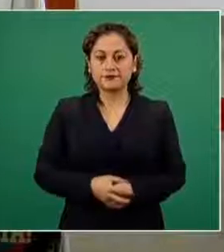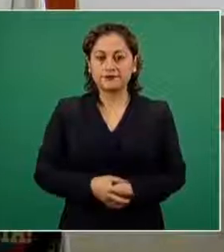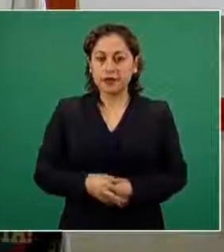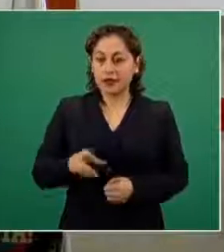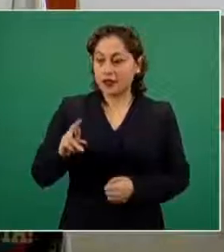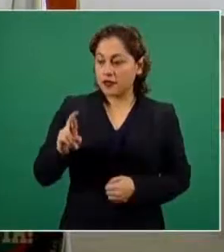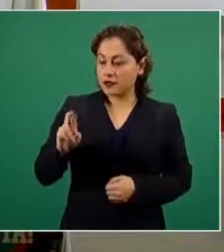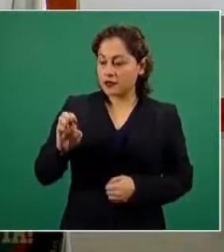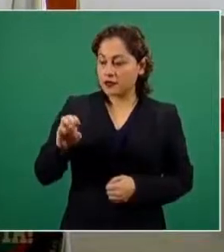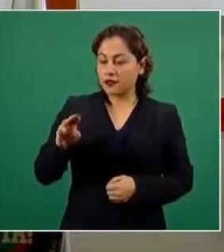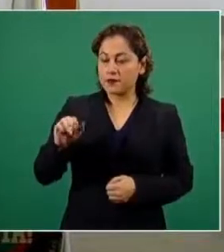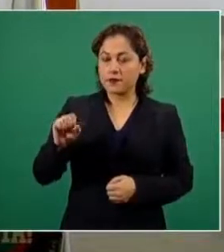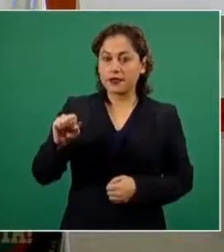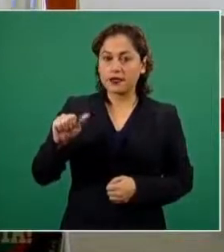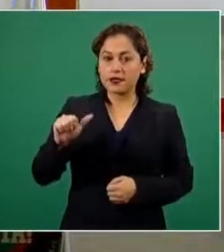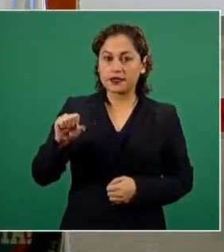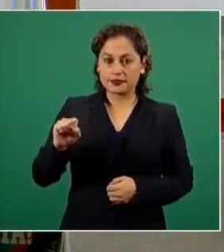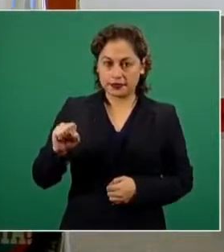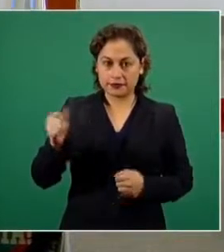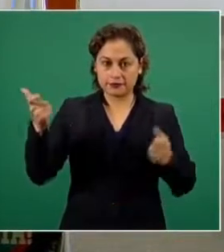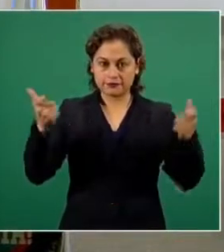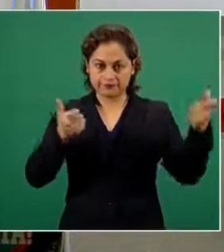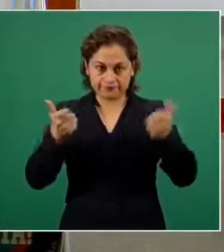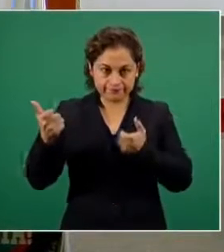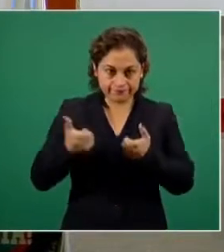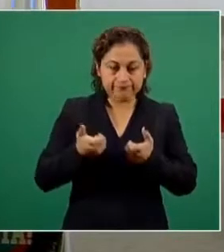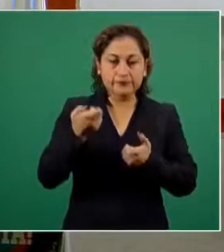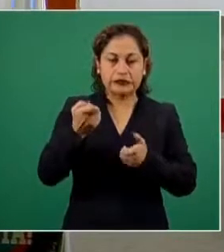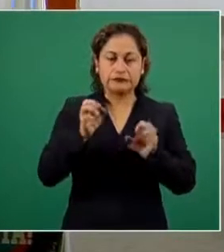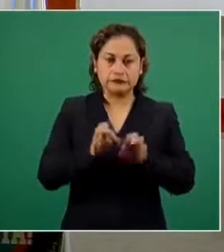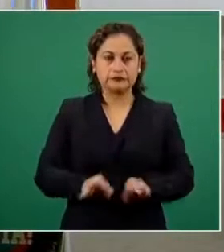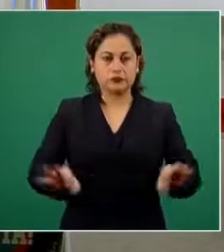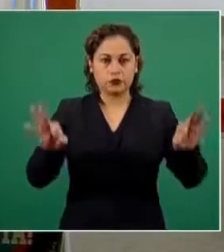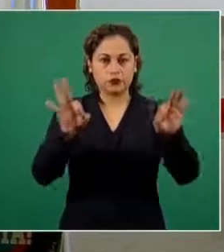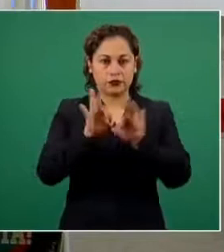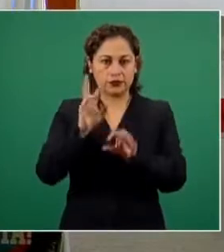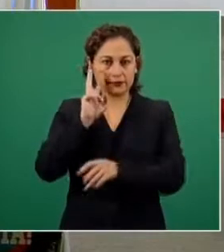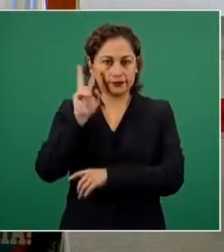mesas, que esto es muy importante.